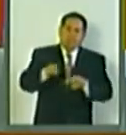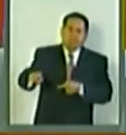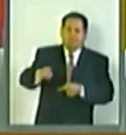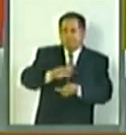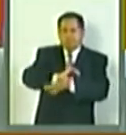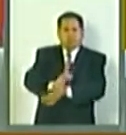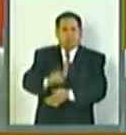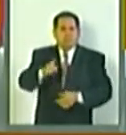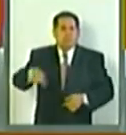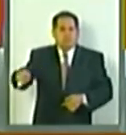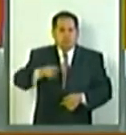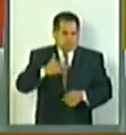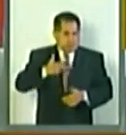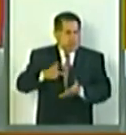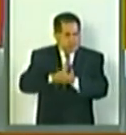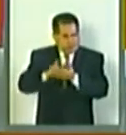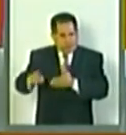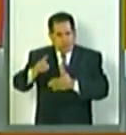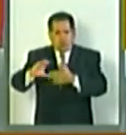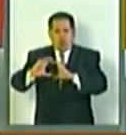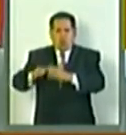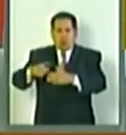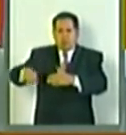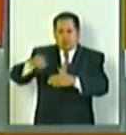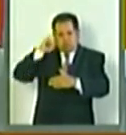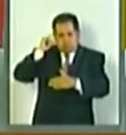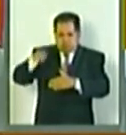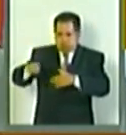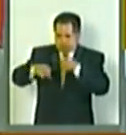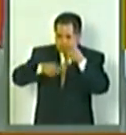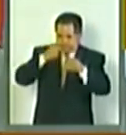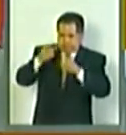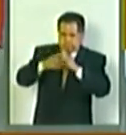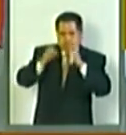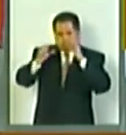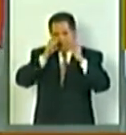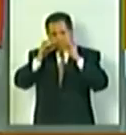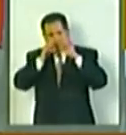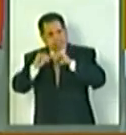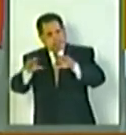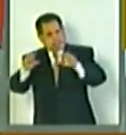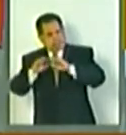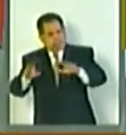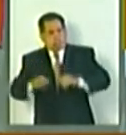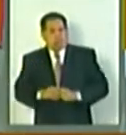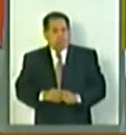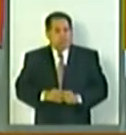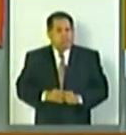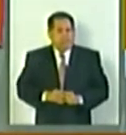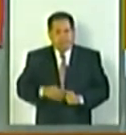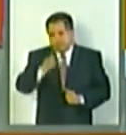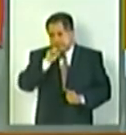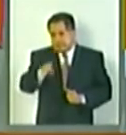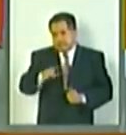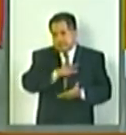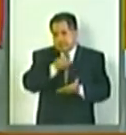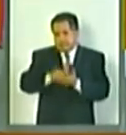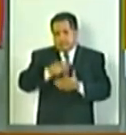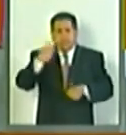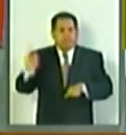derecho constitucional de las comunidades a comunicar. Por otro lado, la Ley Federal